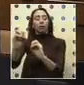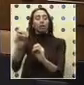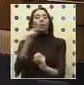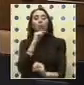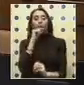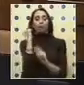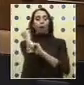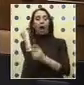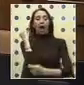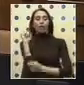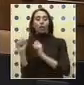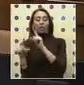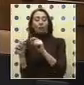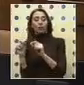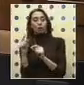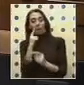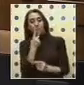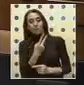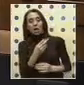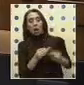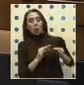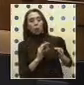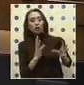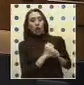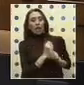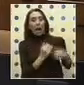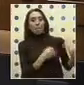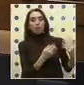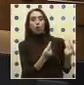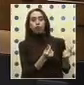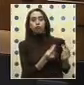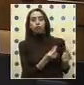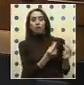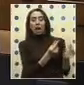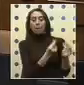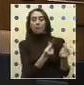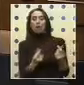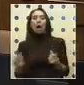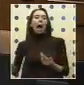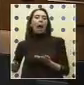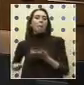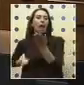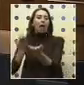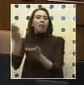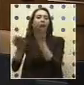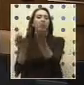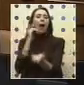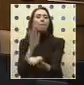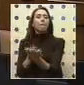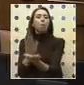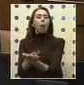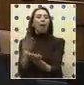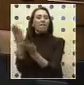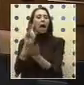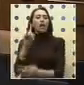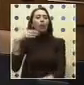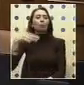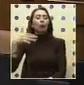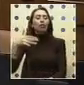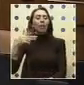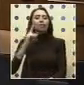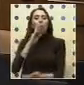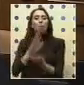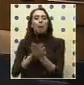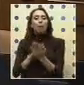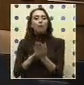si el abogado defensor constata que el juicio avanza muy rápido, puede ofrecer múltiples pruebas irrelevantes, no para acreditar